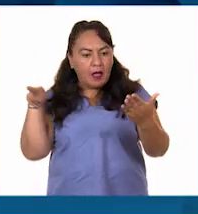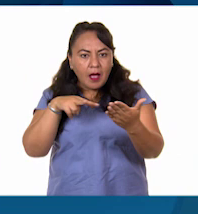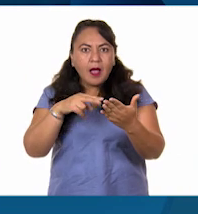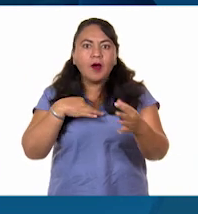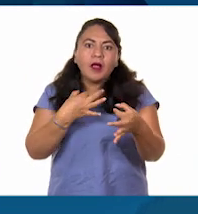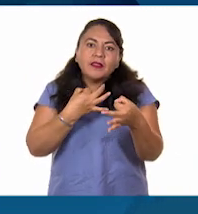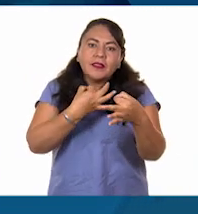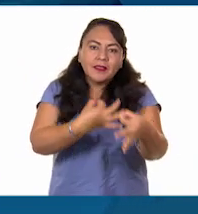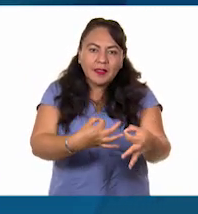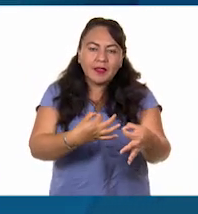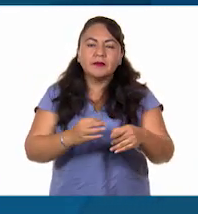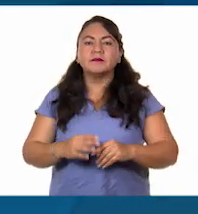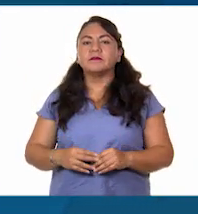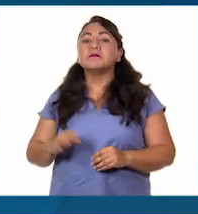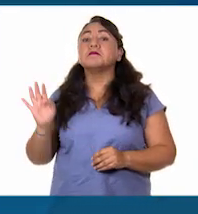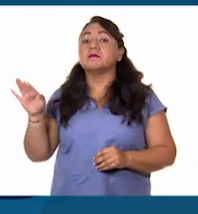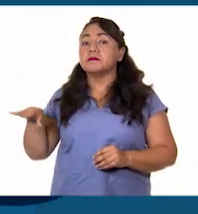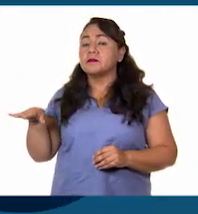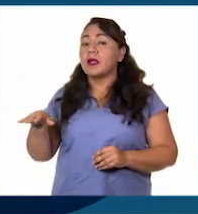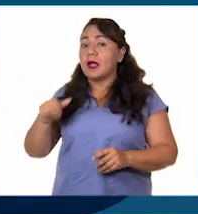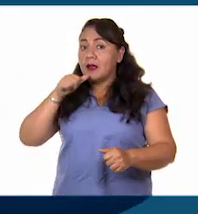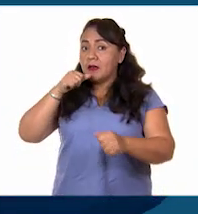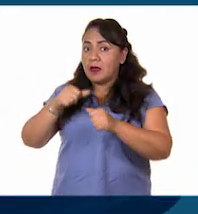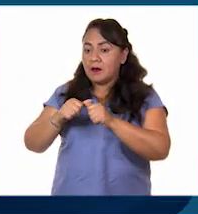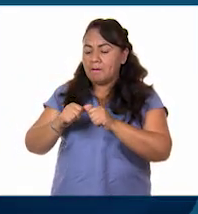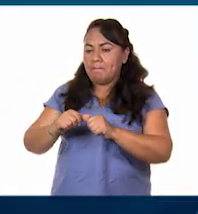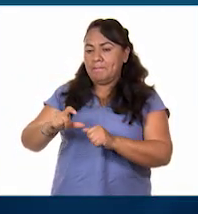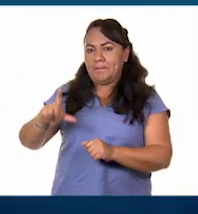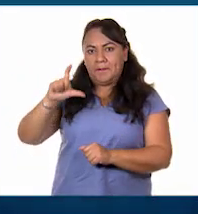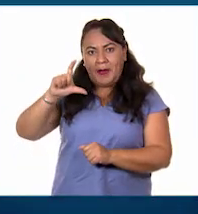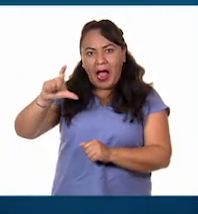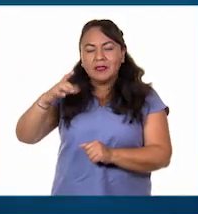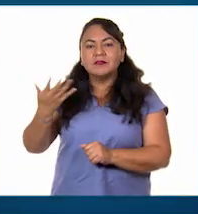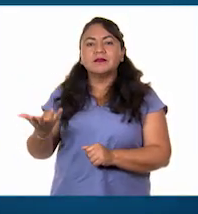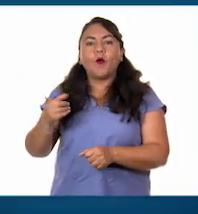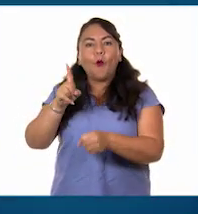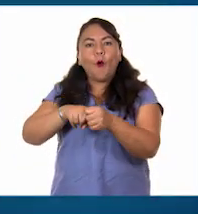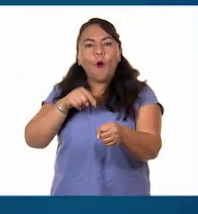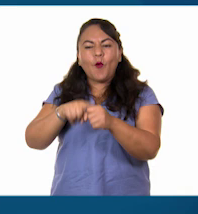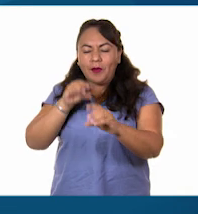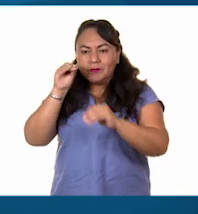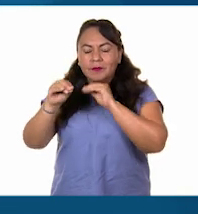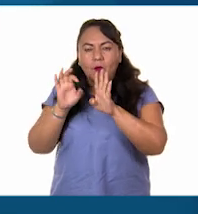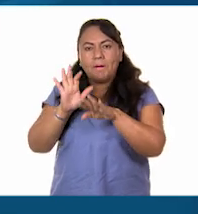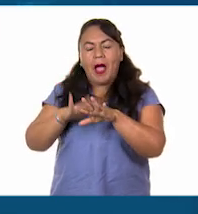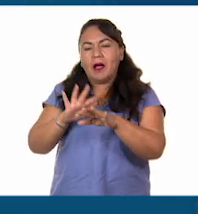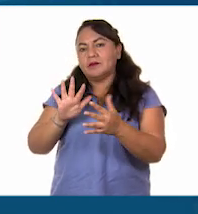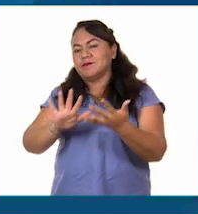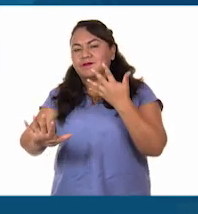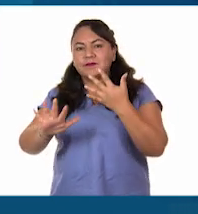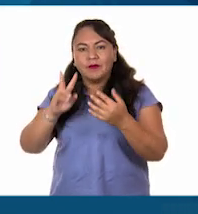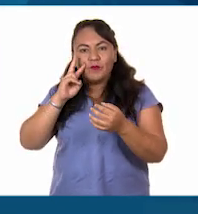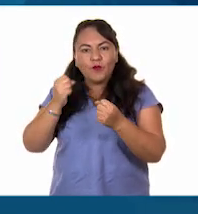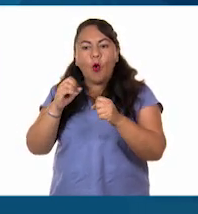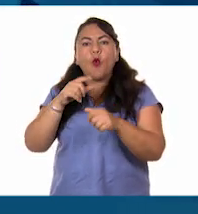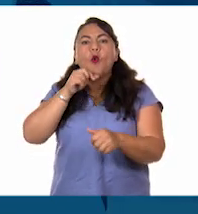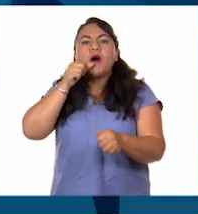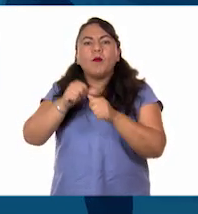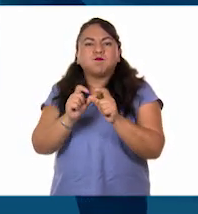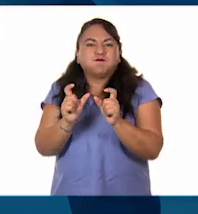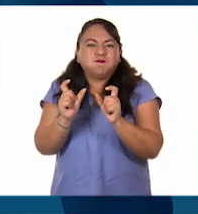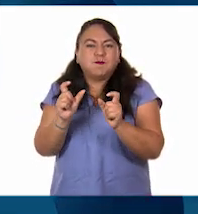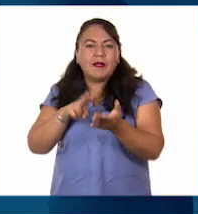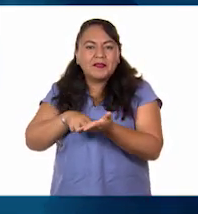a verlo, Juan. A ver, el tamaño de las letras, su color o si están resaltadas en negritas, tienen la intención